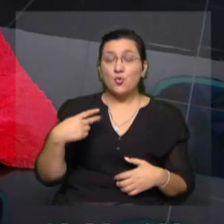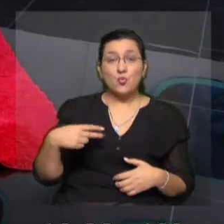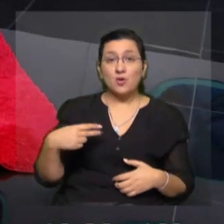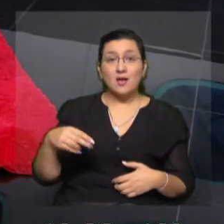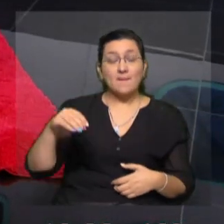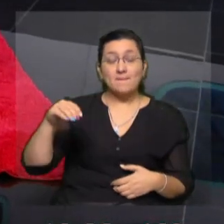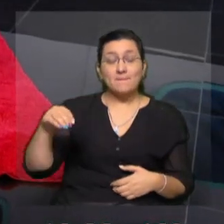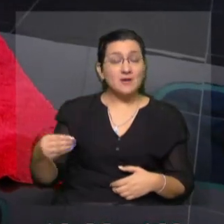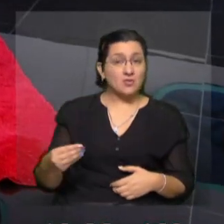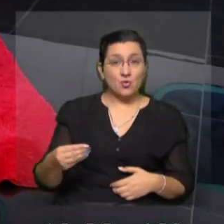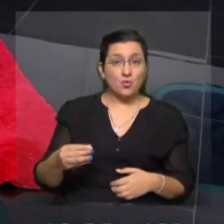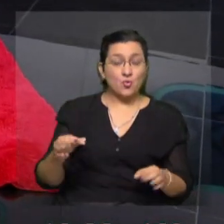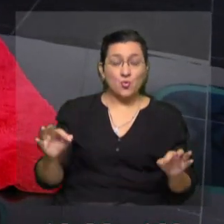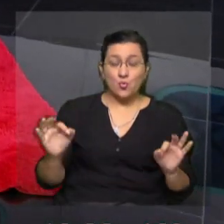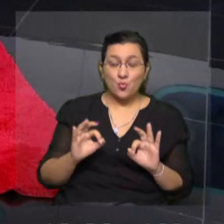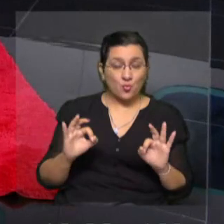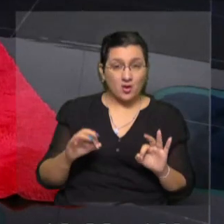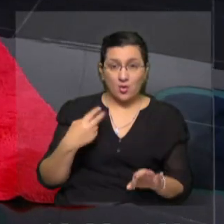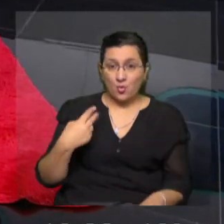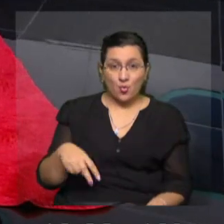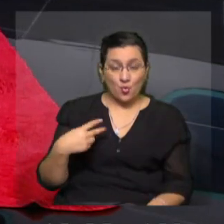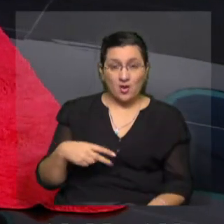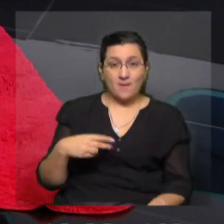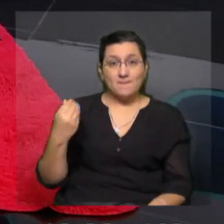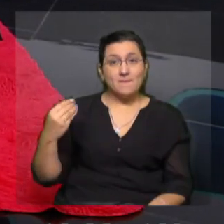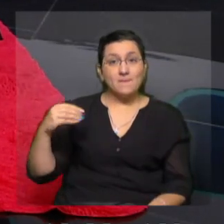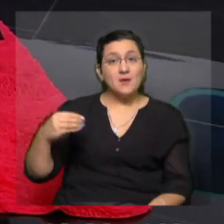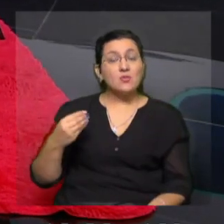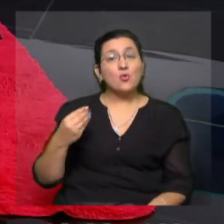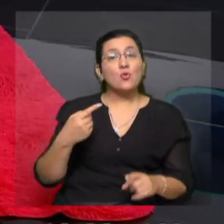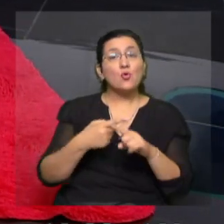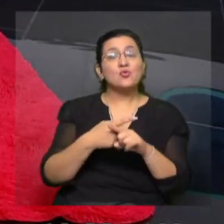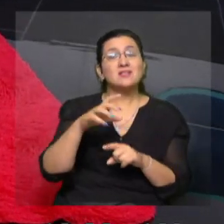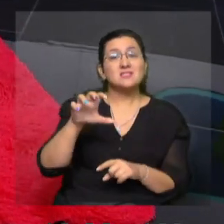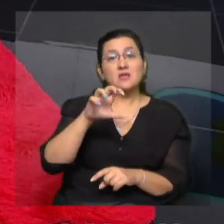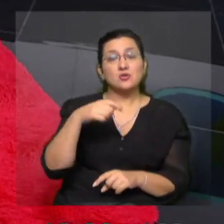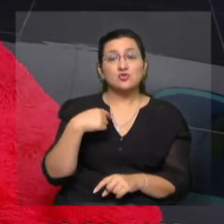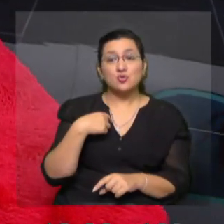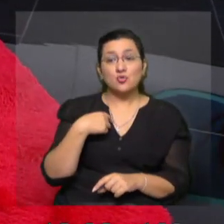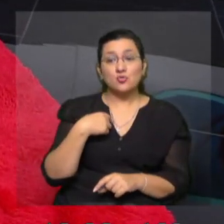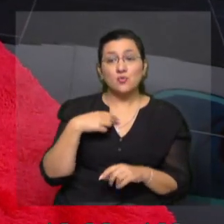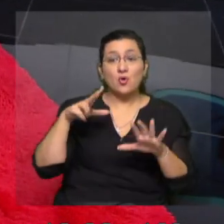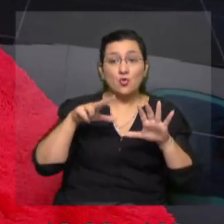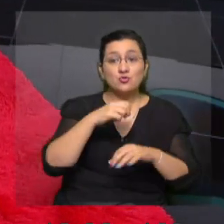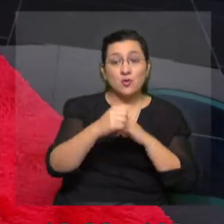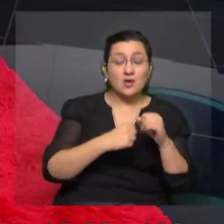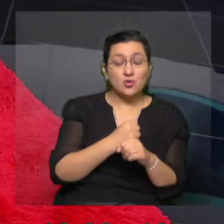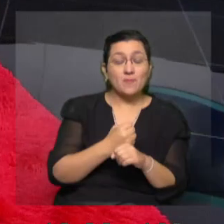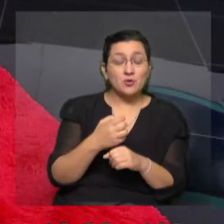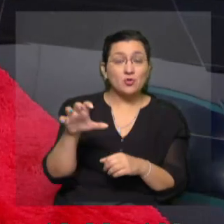nunca se perdió, Progreso nunca perdió con Cerro. Yo tuve 8 años en Progreso, nunca se perdió con